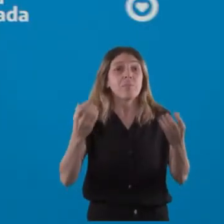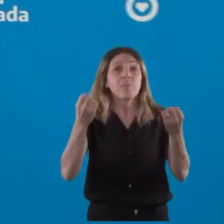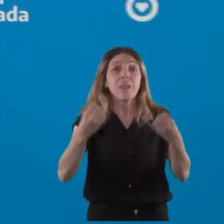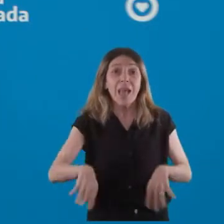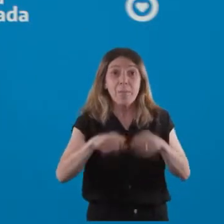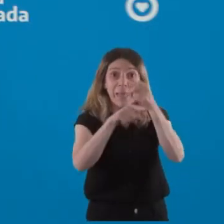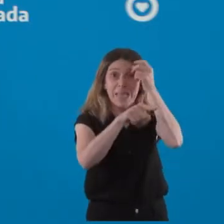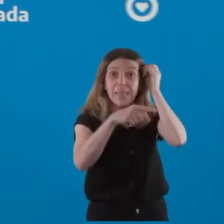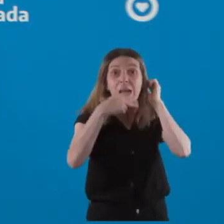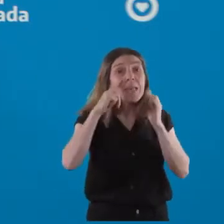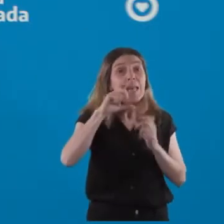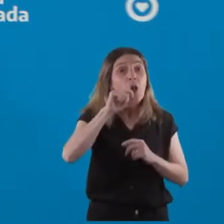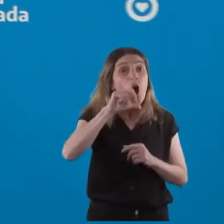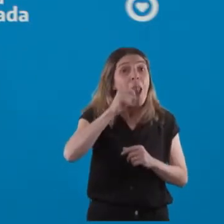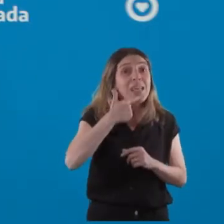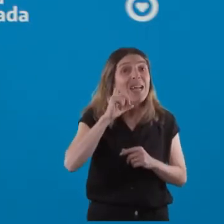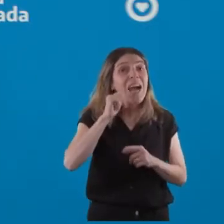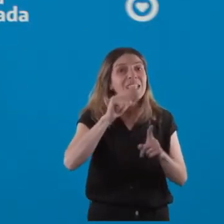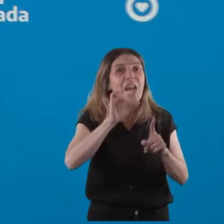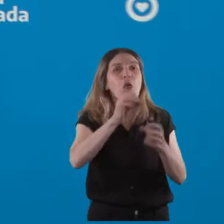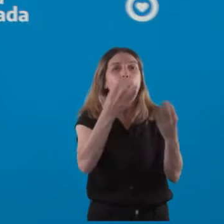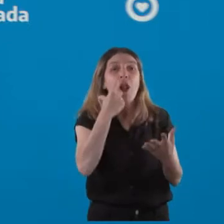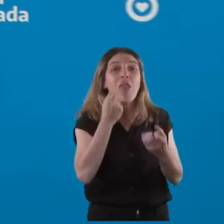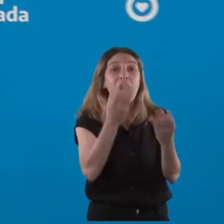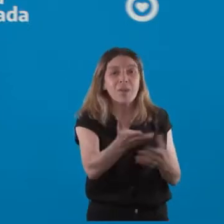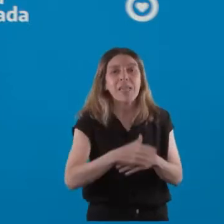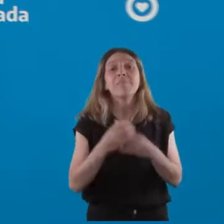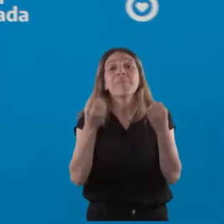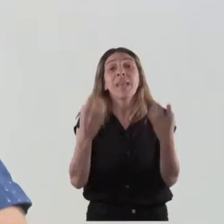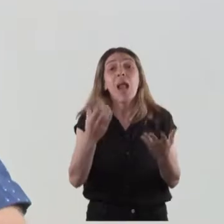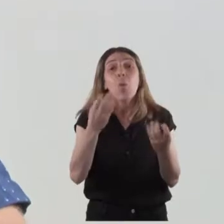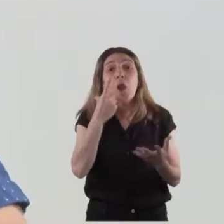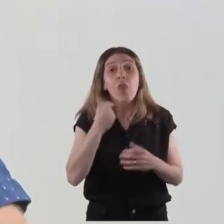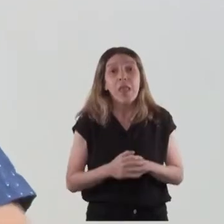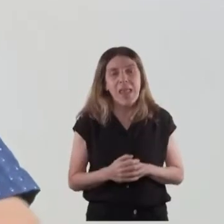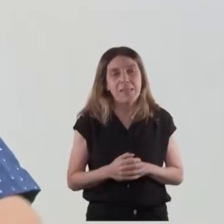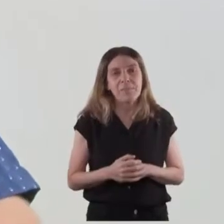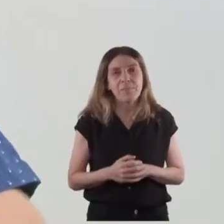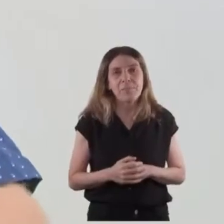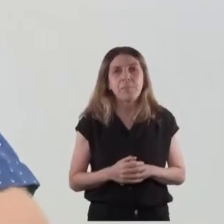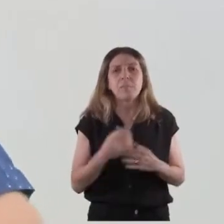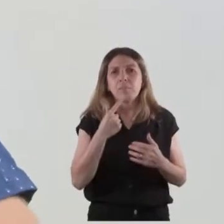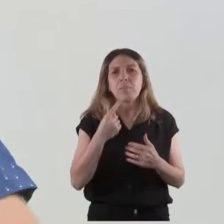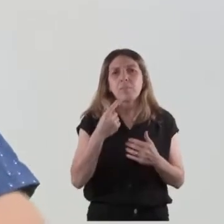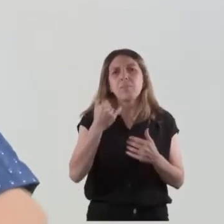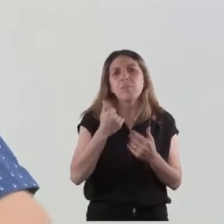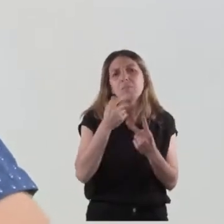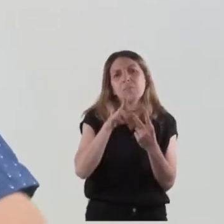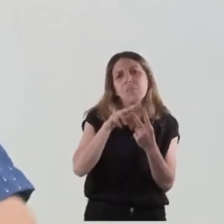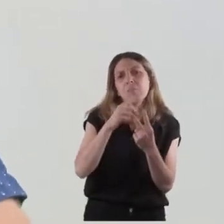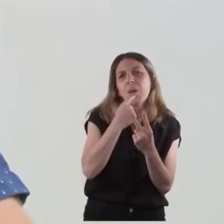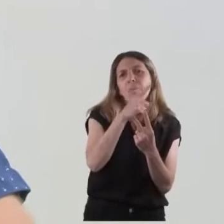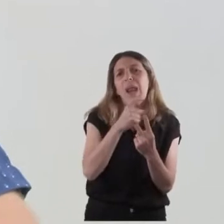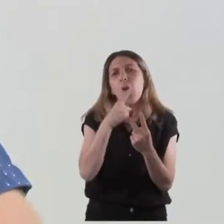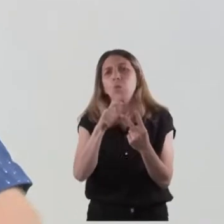entonces con nicolás gallardo cómo estás nicolás buenos días buenos días una de las que tengo dos consultas testigos